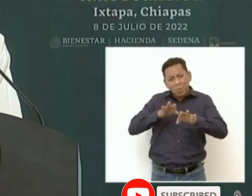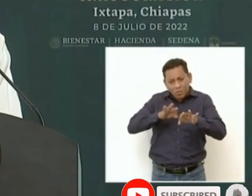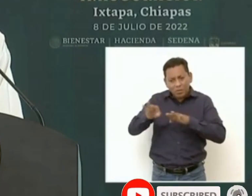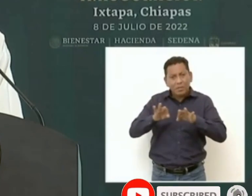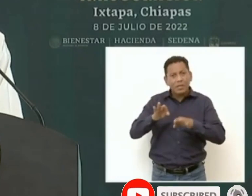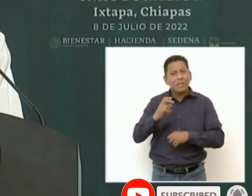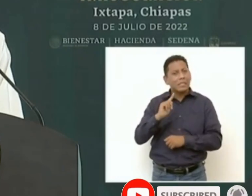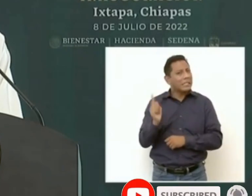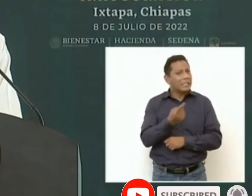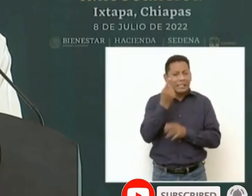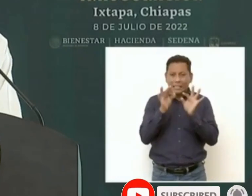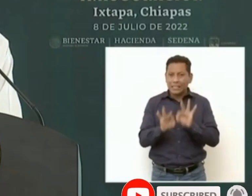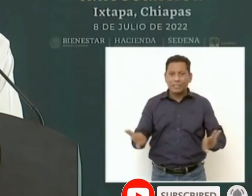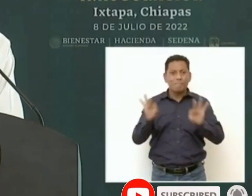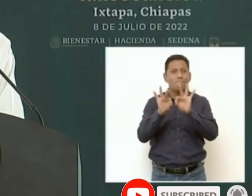Es fundamental.